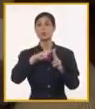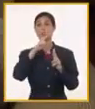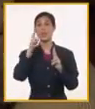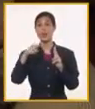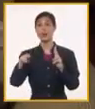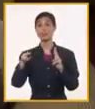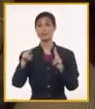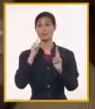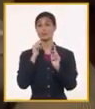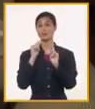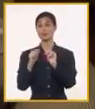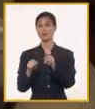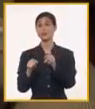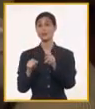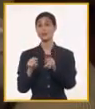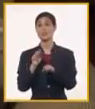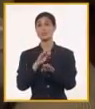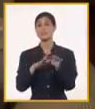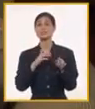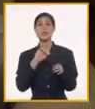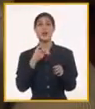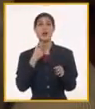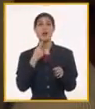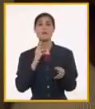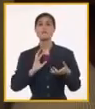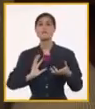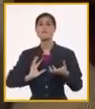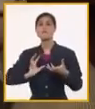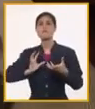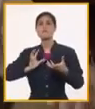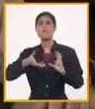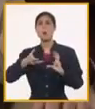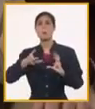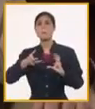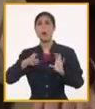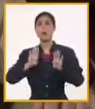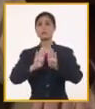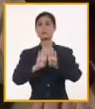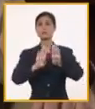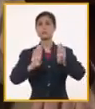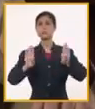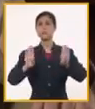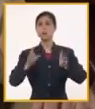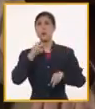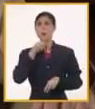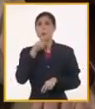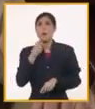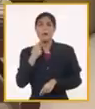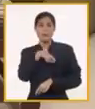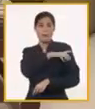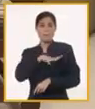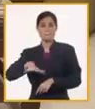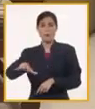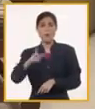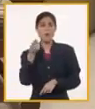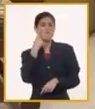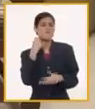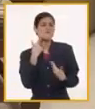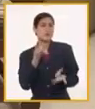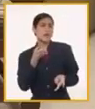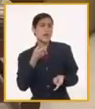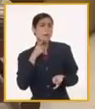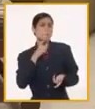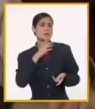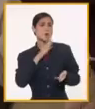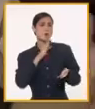poner una vista fija que se ponía, que el público viera aquella la convocatoria para el sepelio. Para el